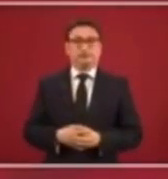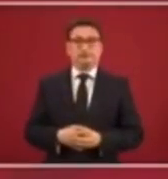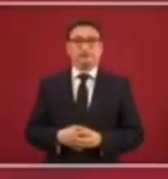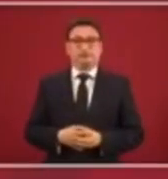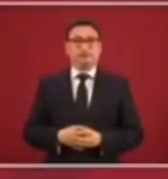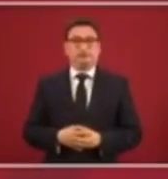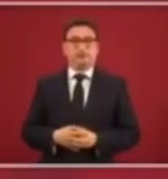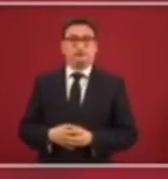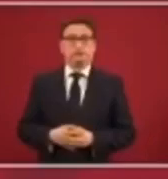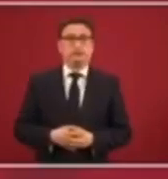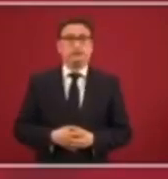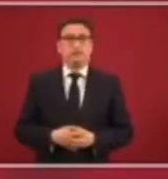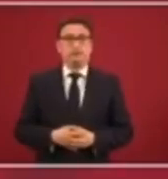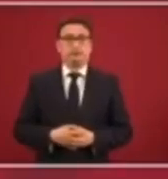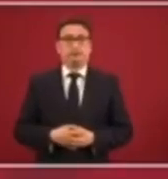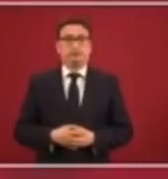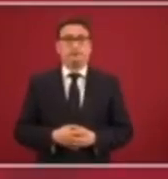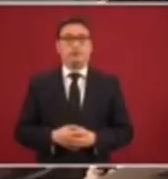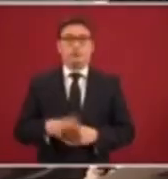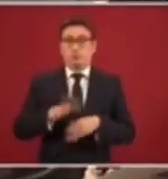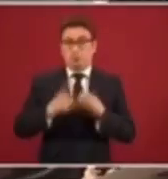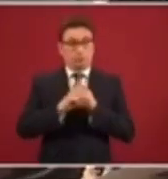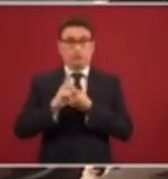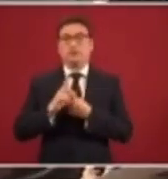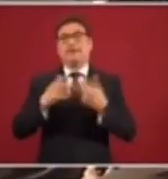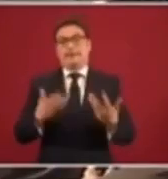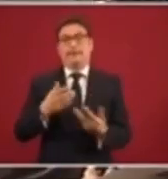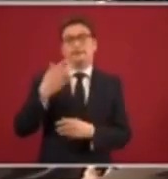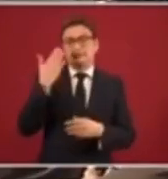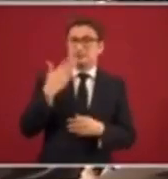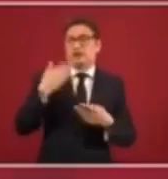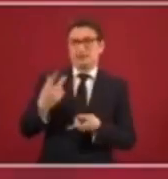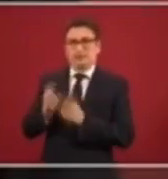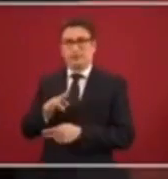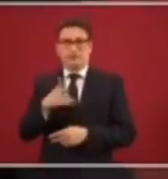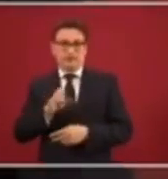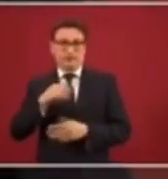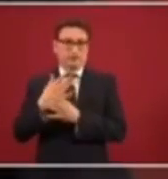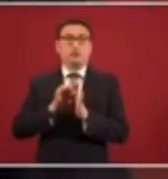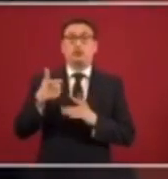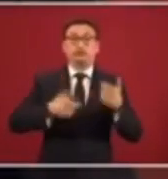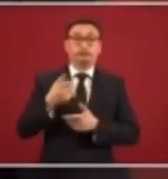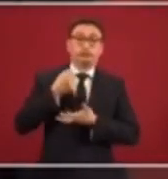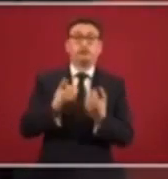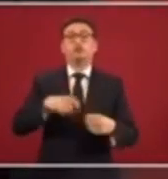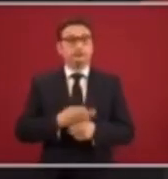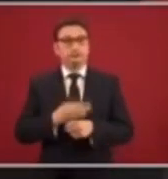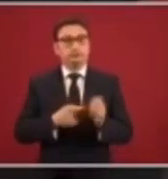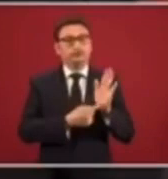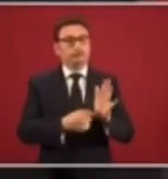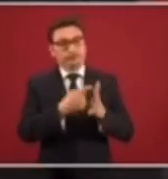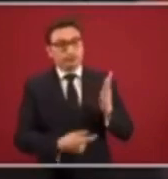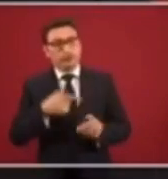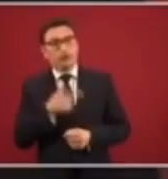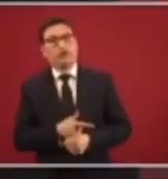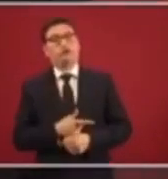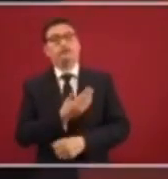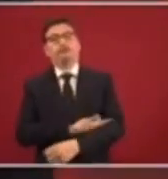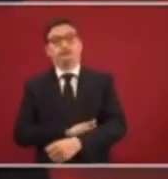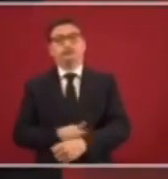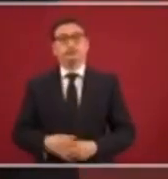afecta más de la cuenta una pandemia así? Porque resulta que, entre otras cosas, se dejó de invertir en lo social.